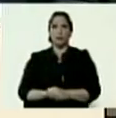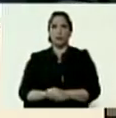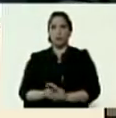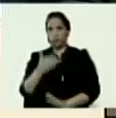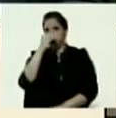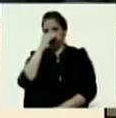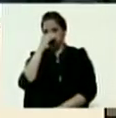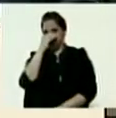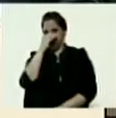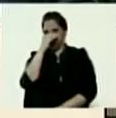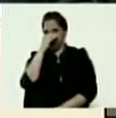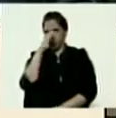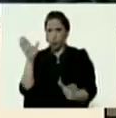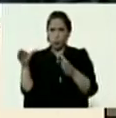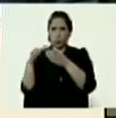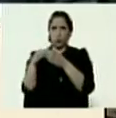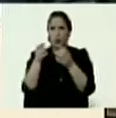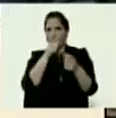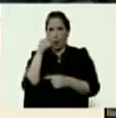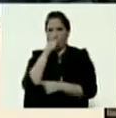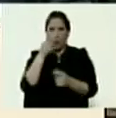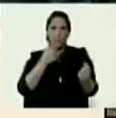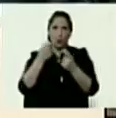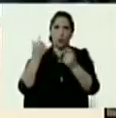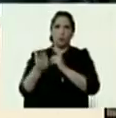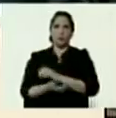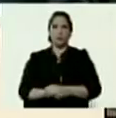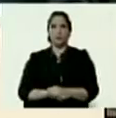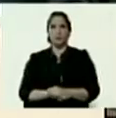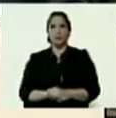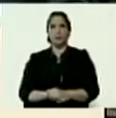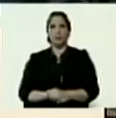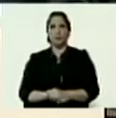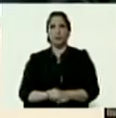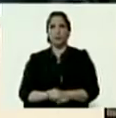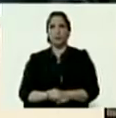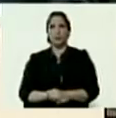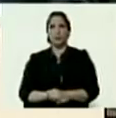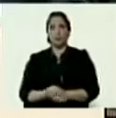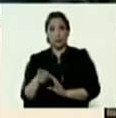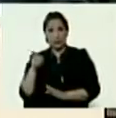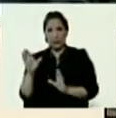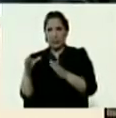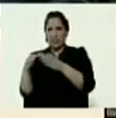homicidas, con paramilitares, con narcotraficantes? ¿Qué va a decir la derecha ahora?